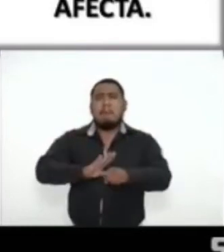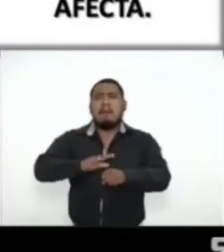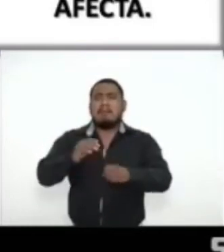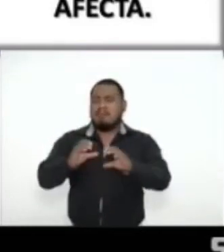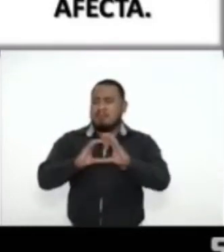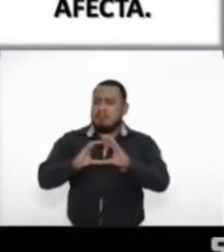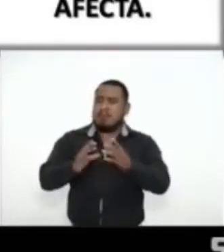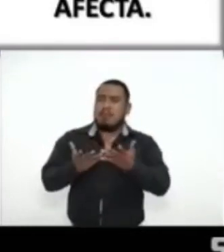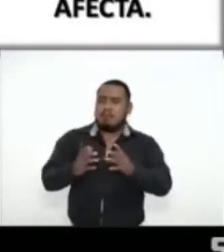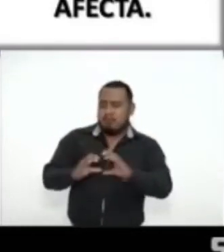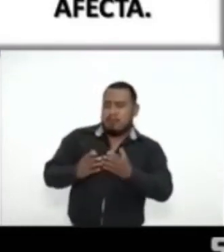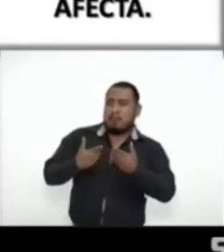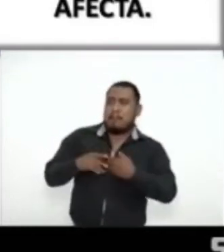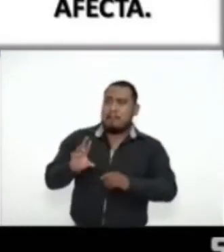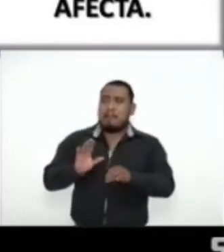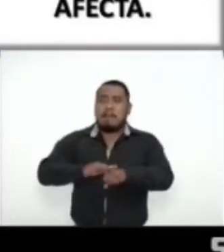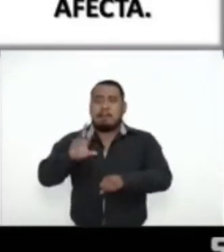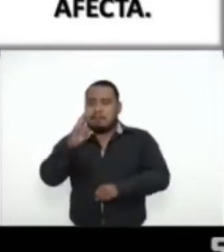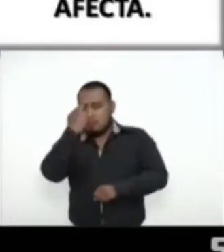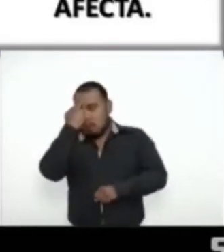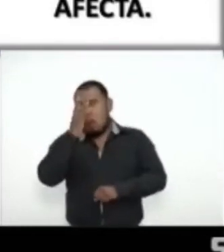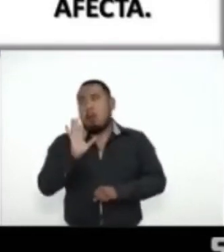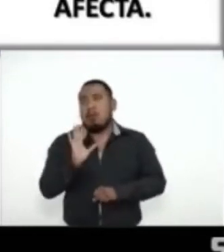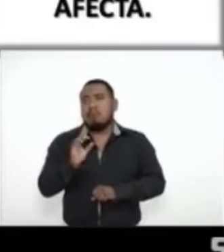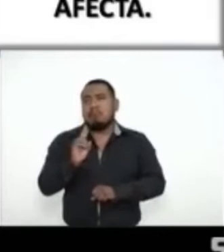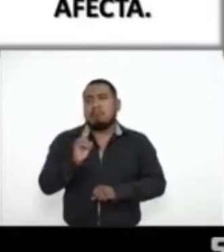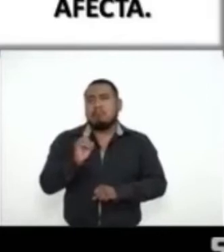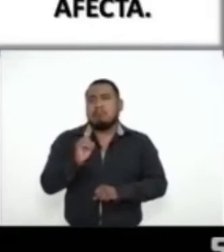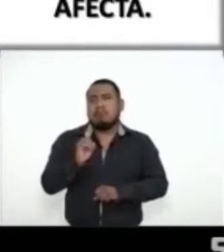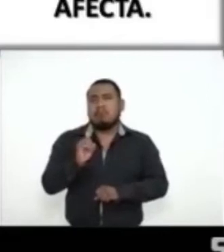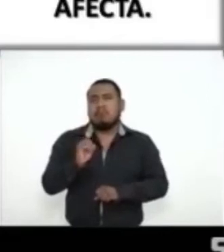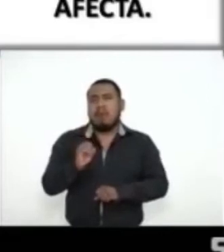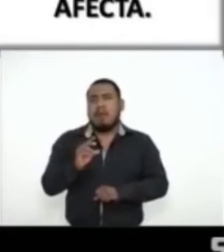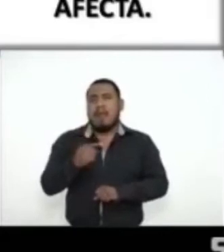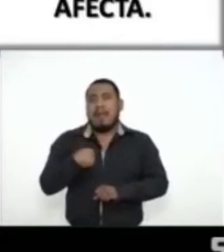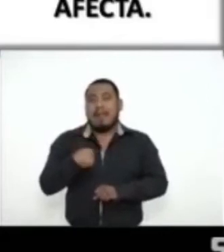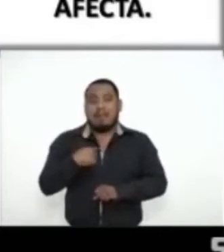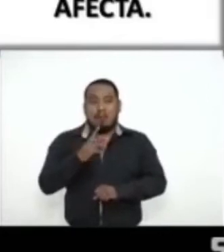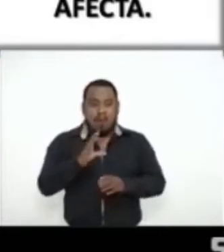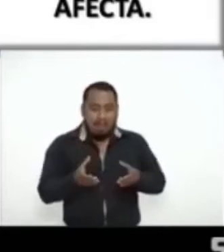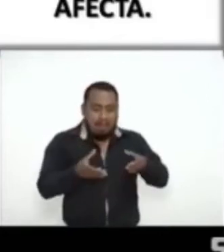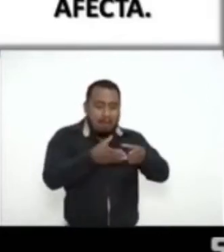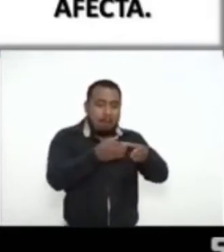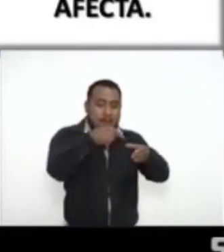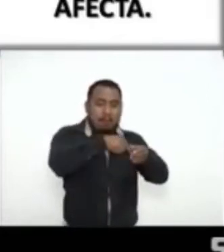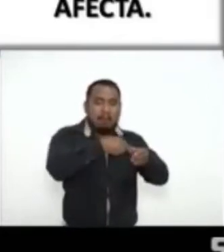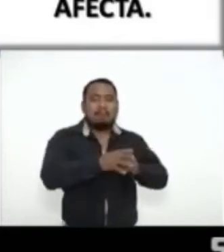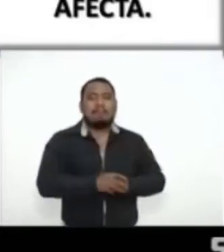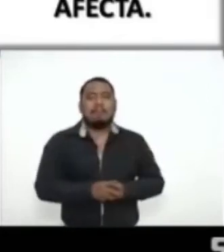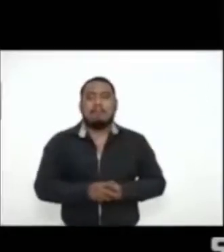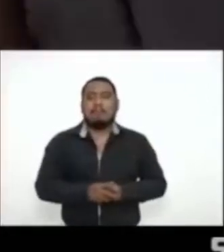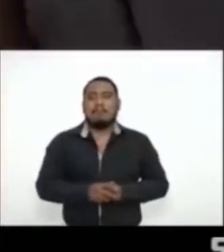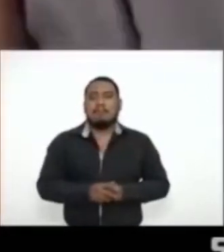protegido, o más reconocido, o simple y sencillamente que pertenezco a este grupo.